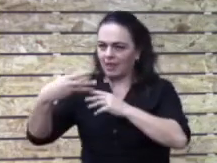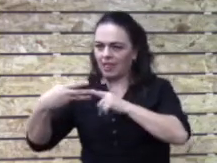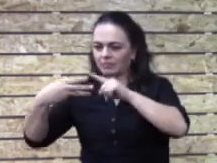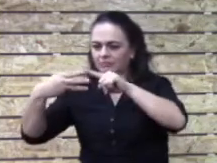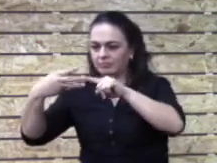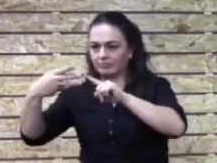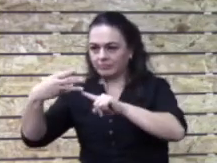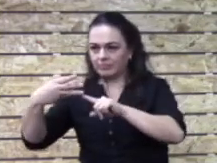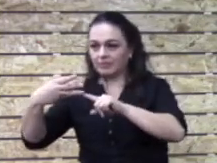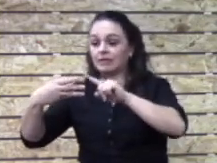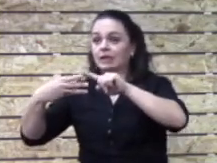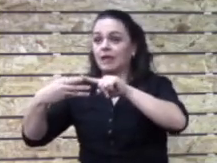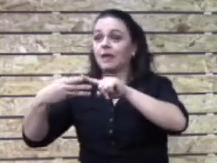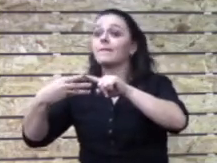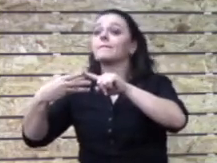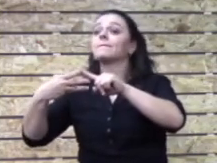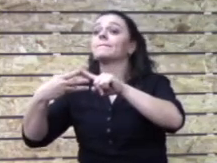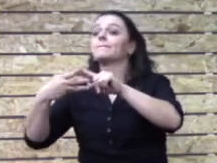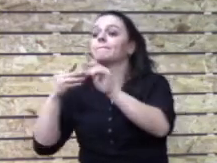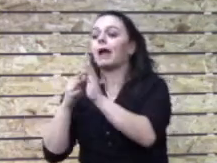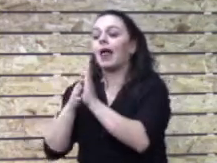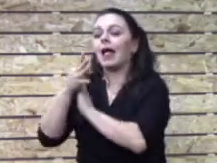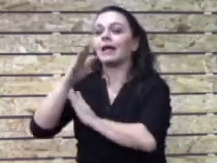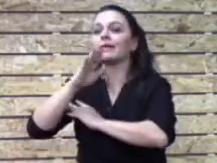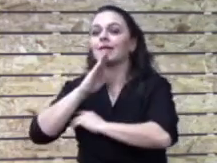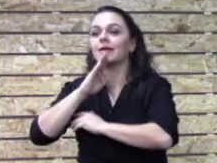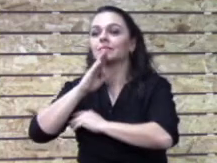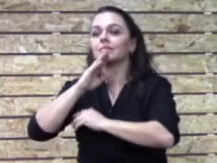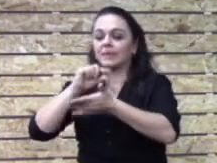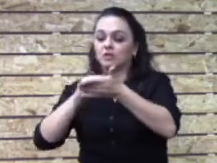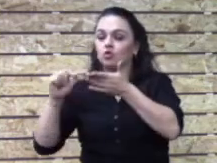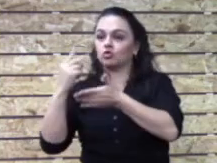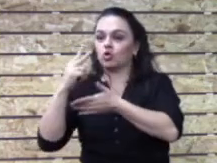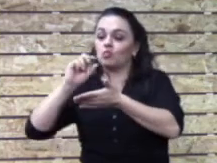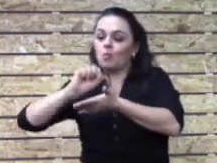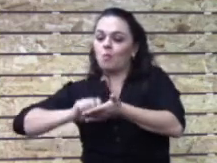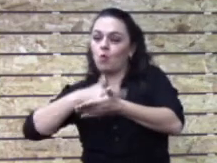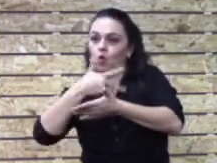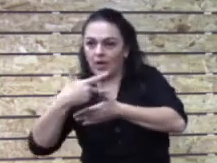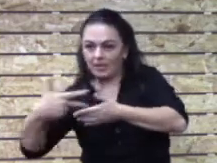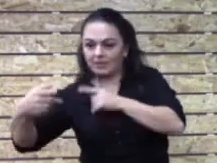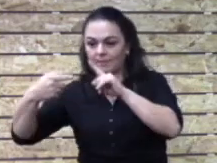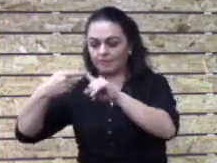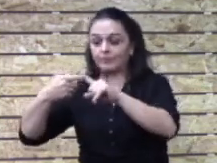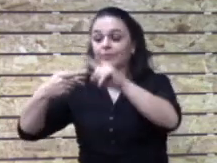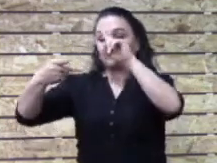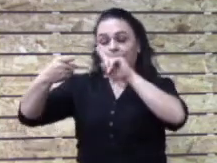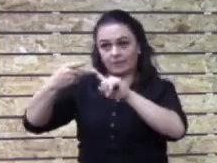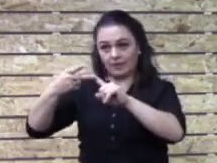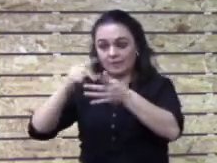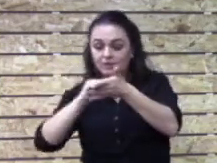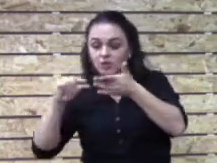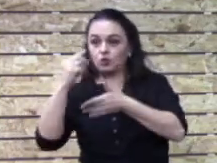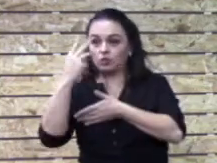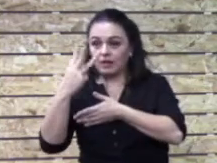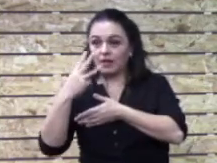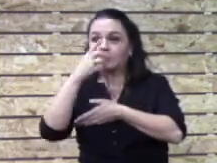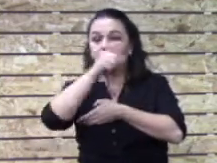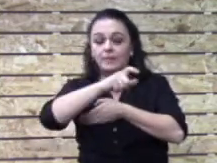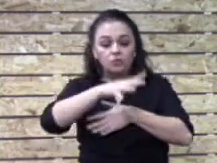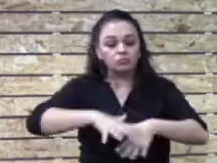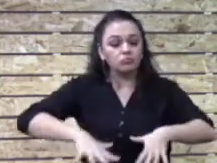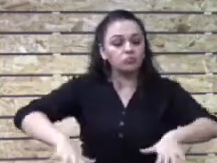la voz del poeta. Verso número 3, la voz dirigida al pueblo